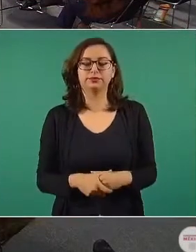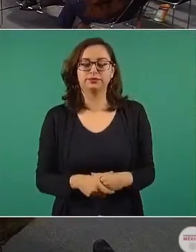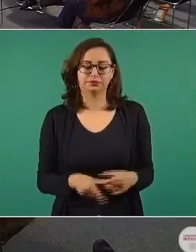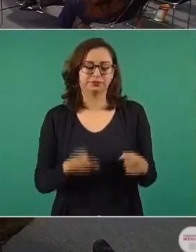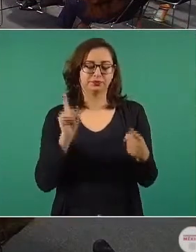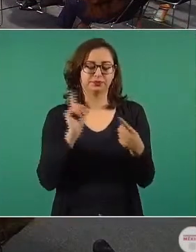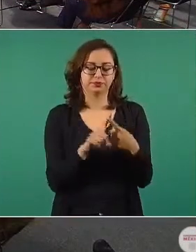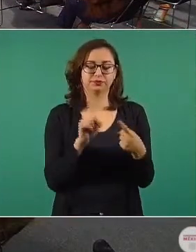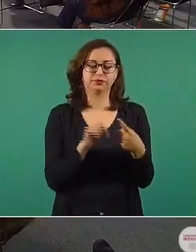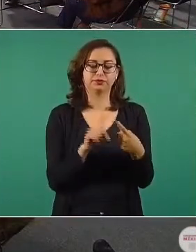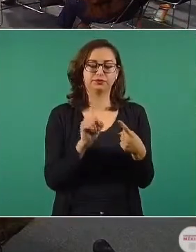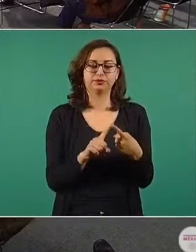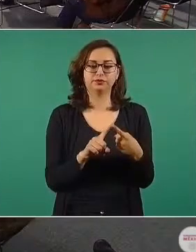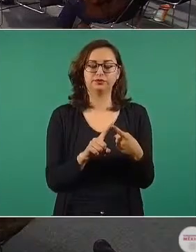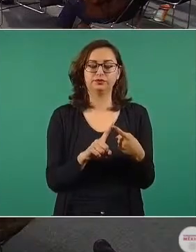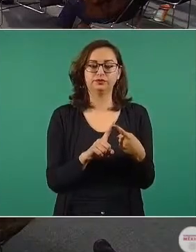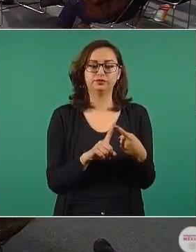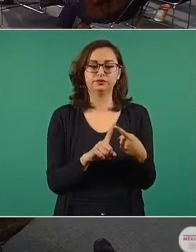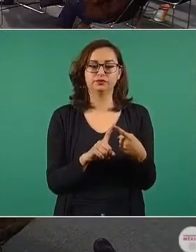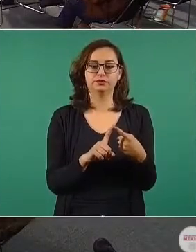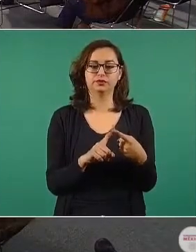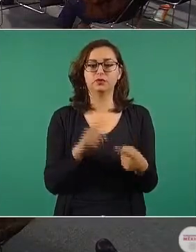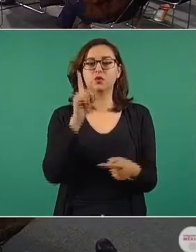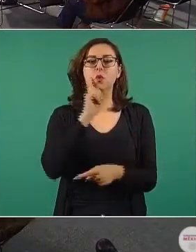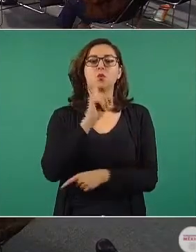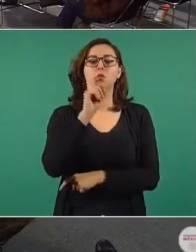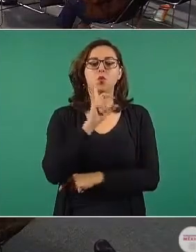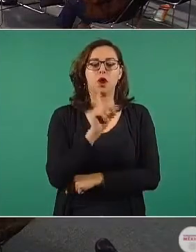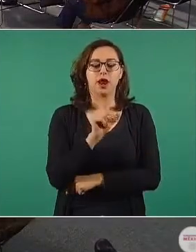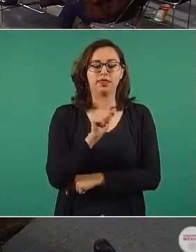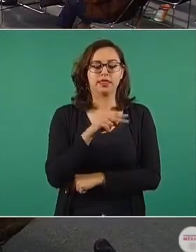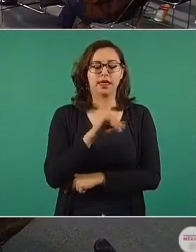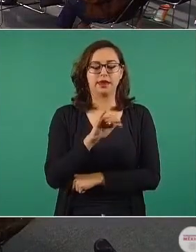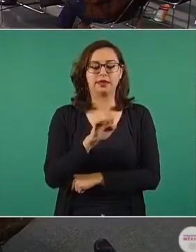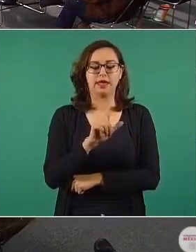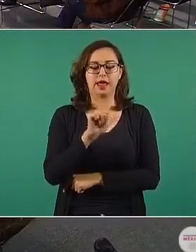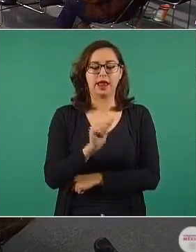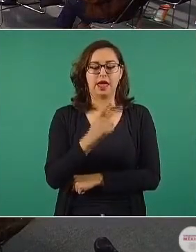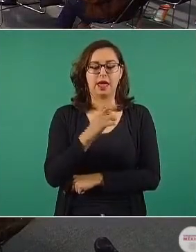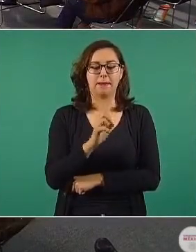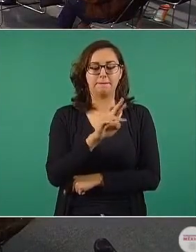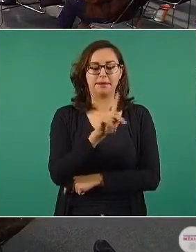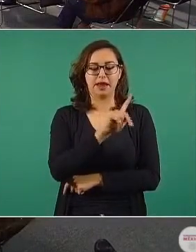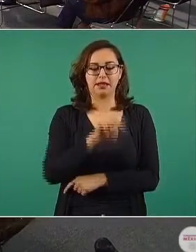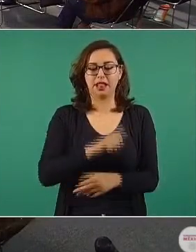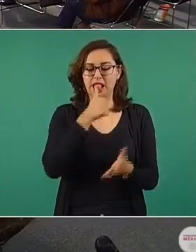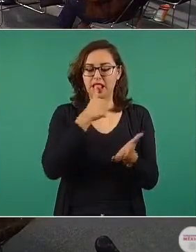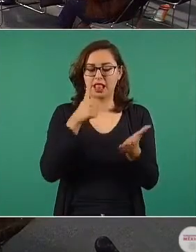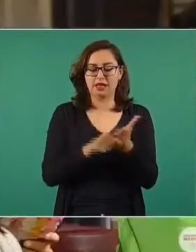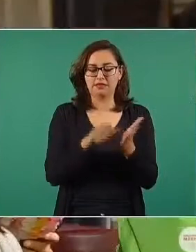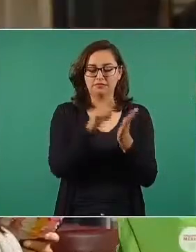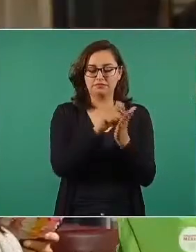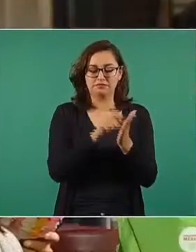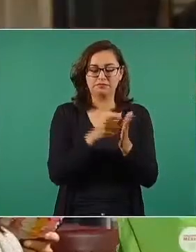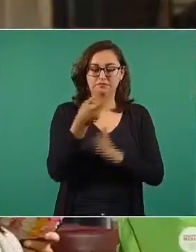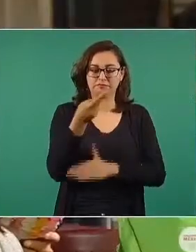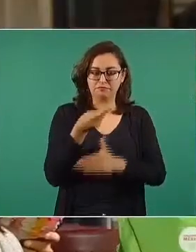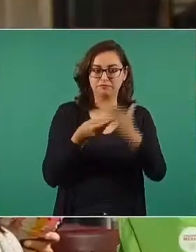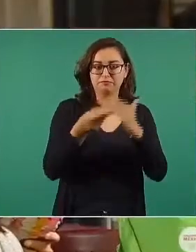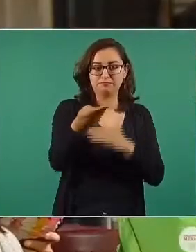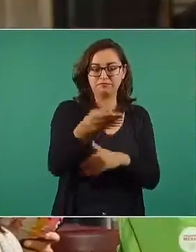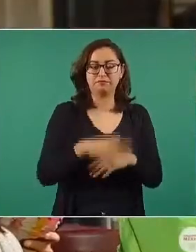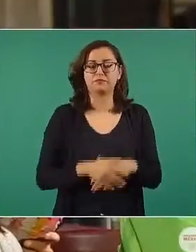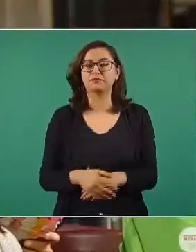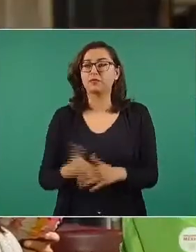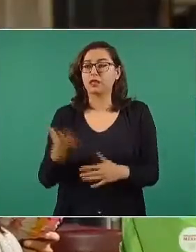usted de Daniela Pérez Torres. Se la voy a leer. Soy ex esposa del notario